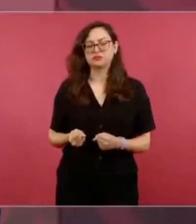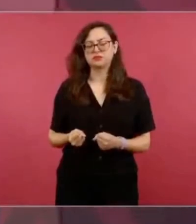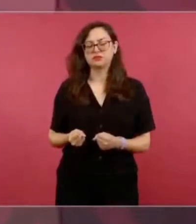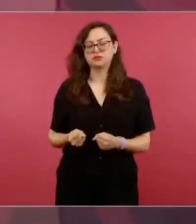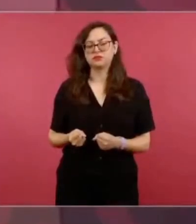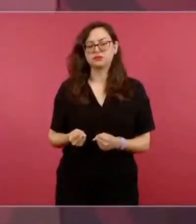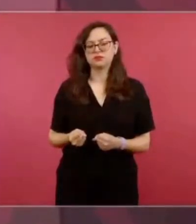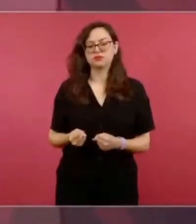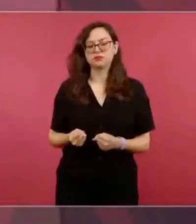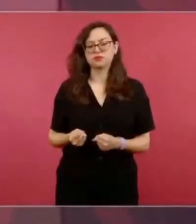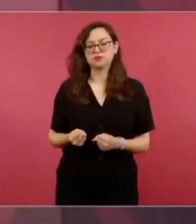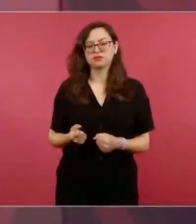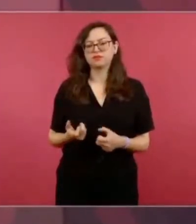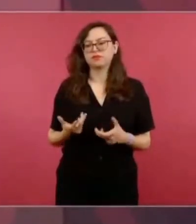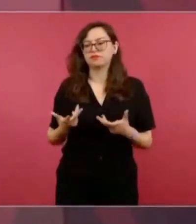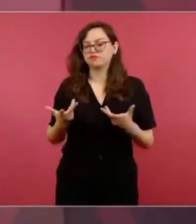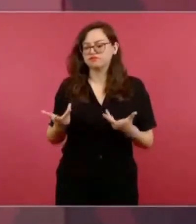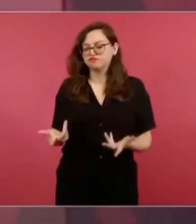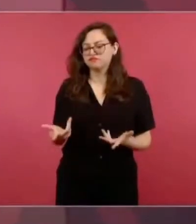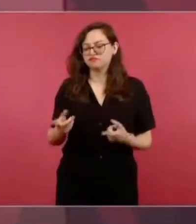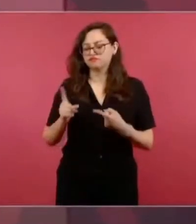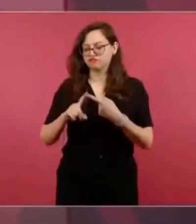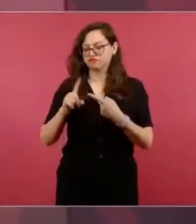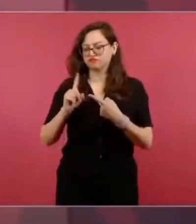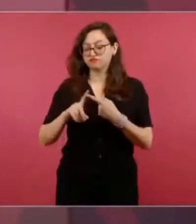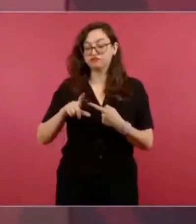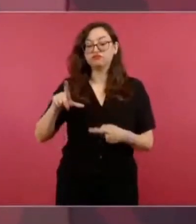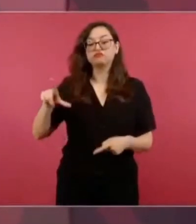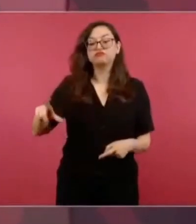que no se permita la corrupción.